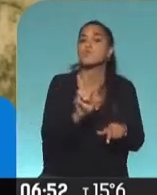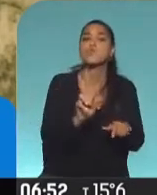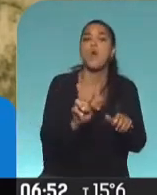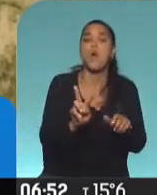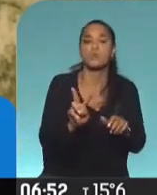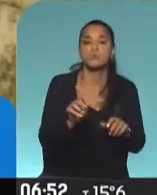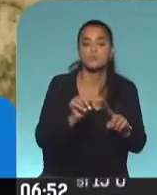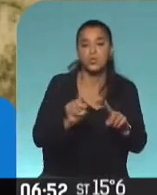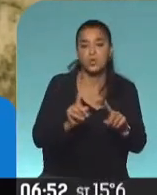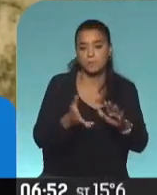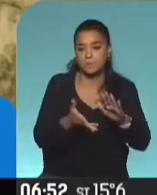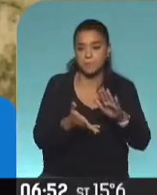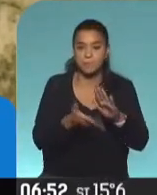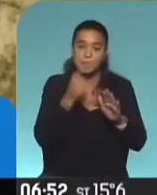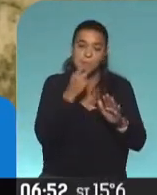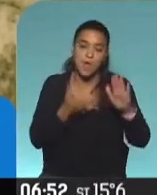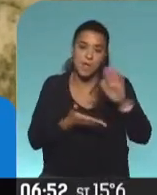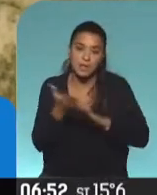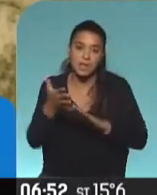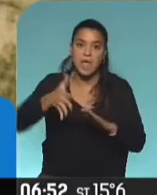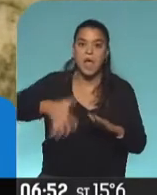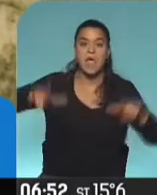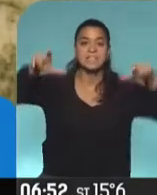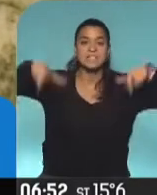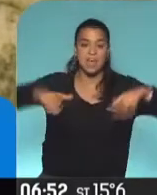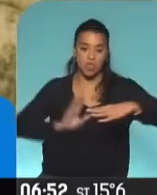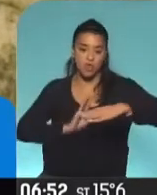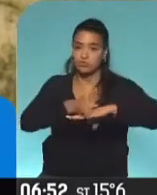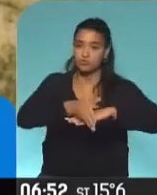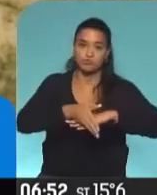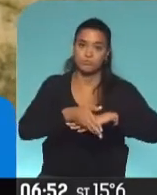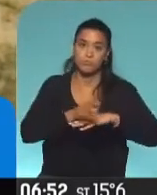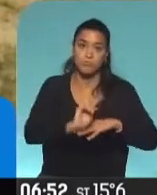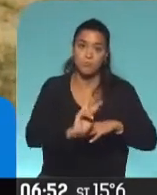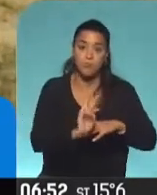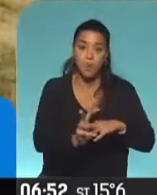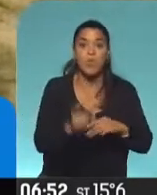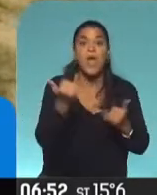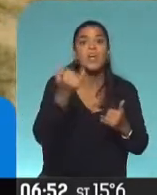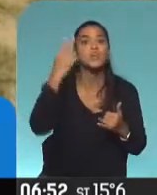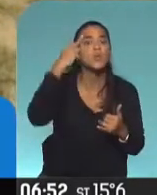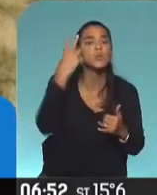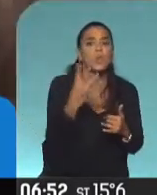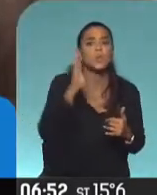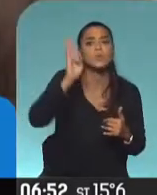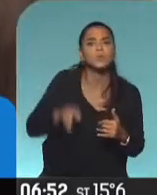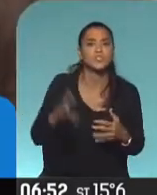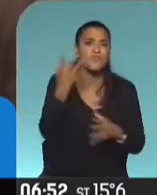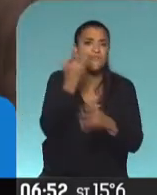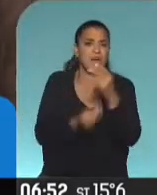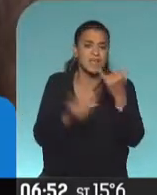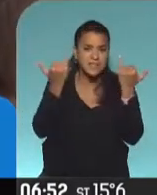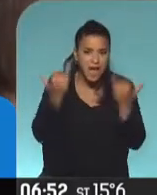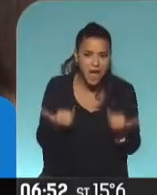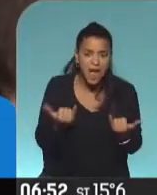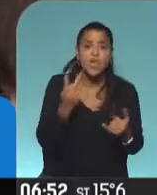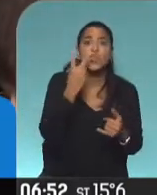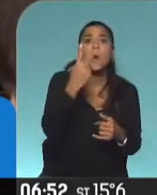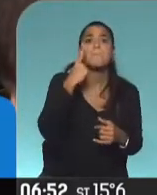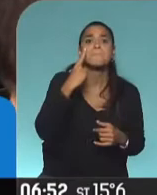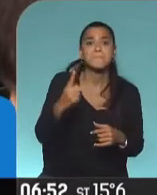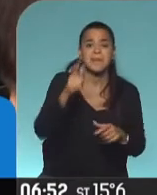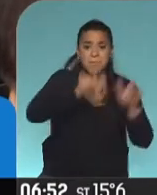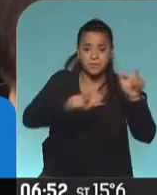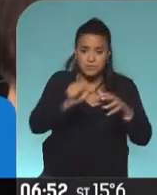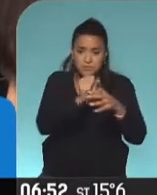a entrar en los estadios. Y encontraron que tenían un 94% de errores, es decir, detuvieron a 2.000 personas de las